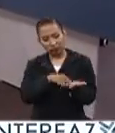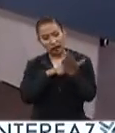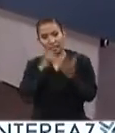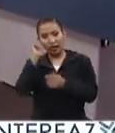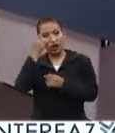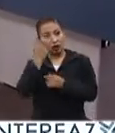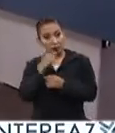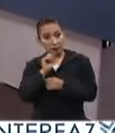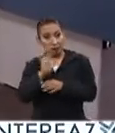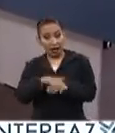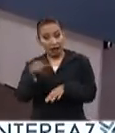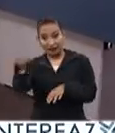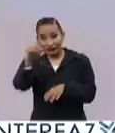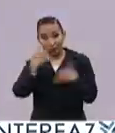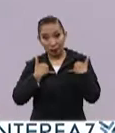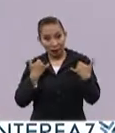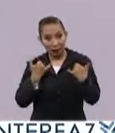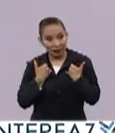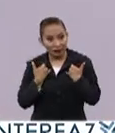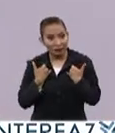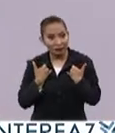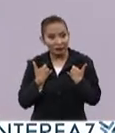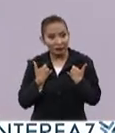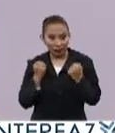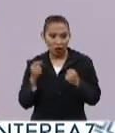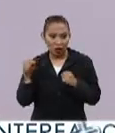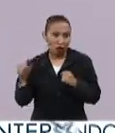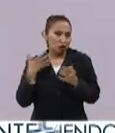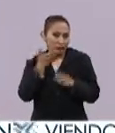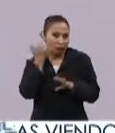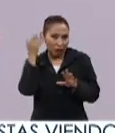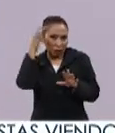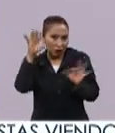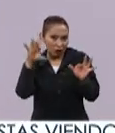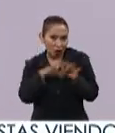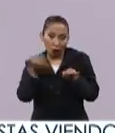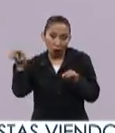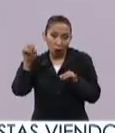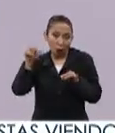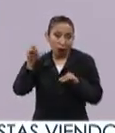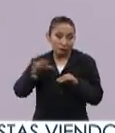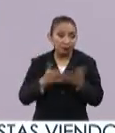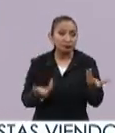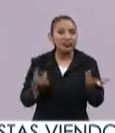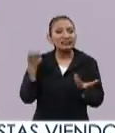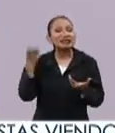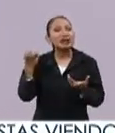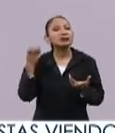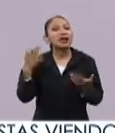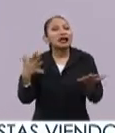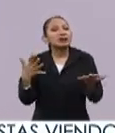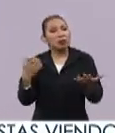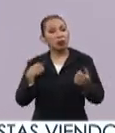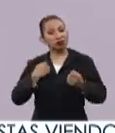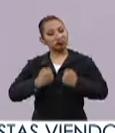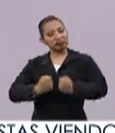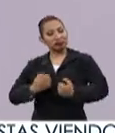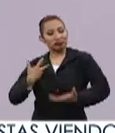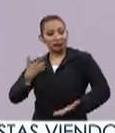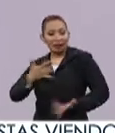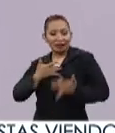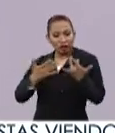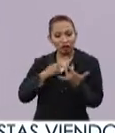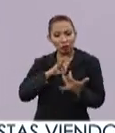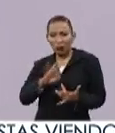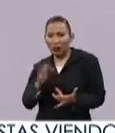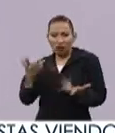la tecnología y sobre todo a los jóvenes, Emanuel, seguramente, no sé si concuerdas conmigo, tú también, Omar, es eso, ese empoderamiento, el sentir